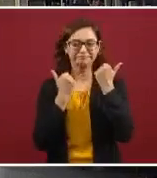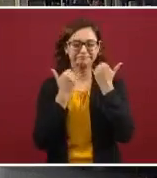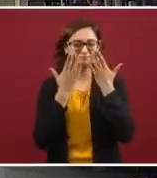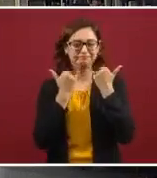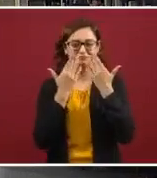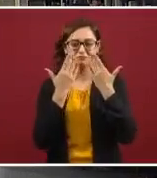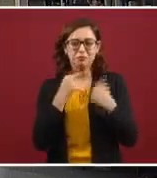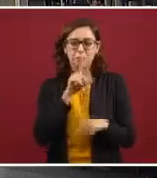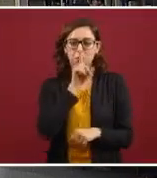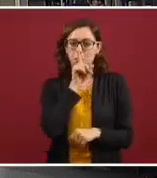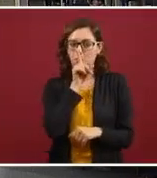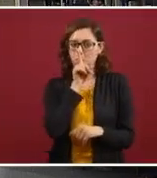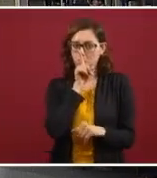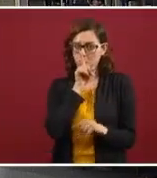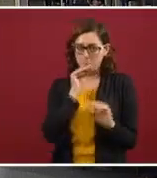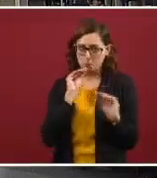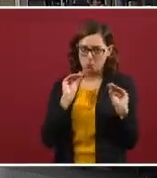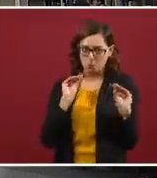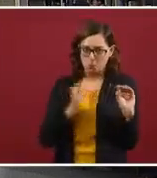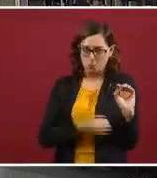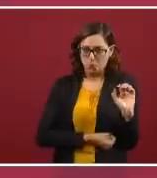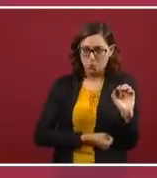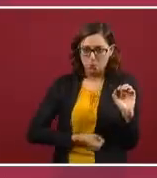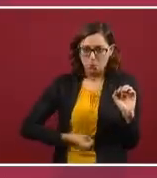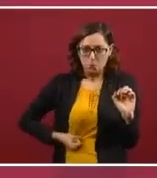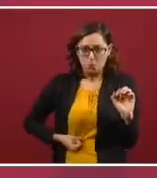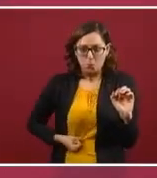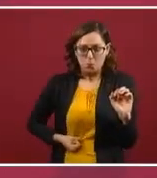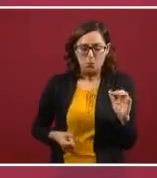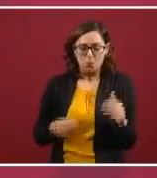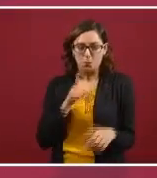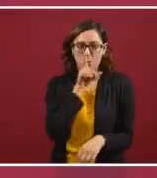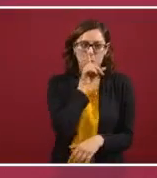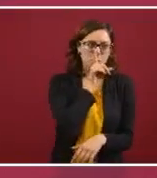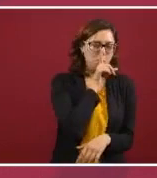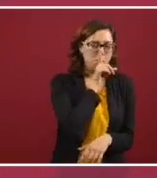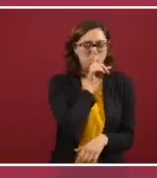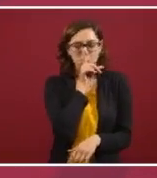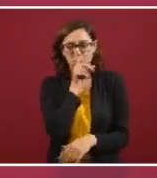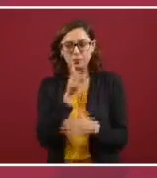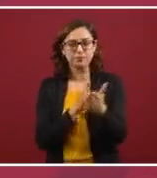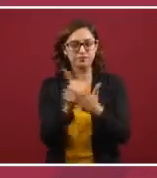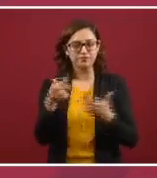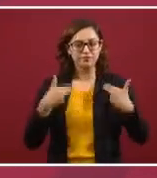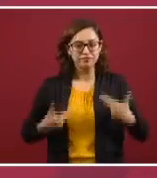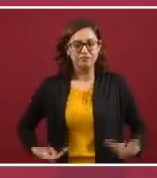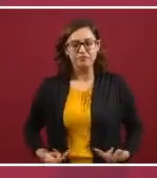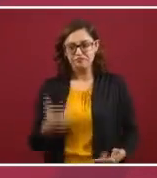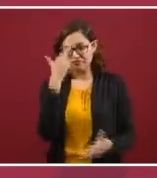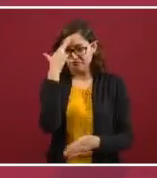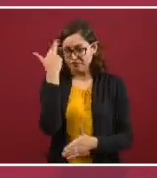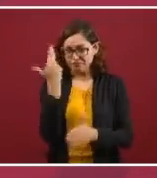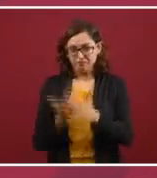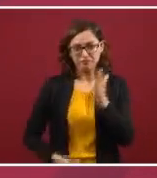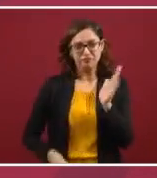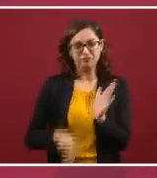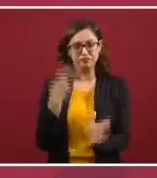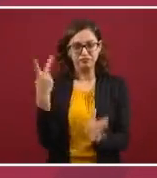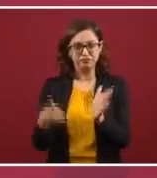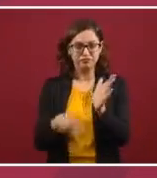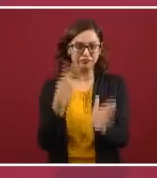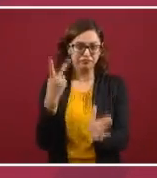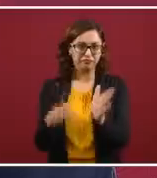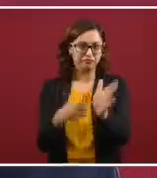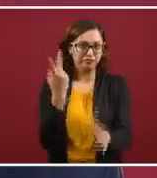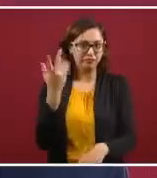se callaba todo, violaciones de derechos humanos. Sí, por eso es que se dio la